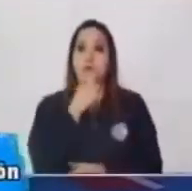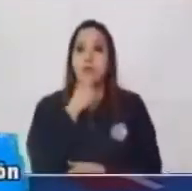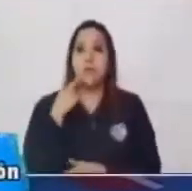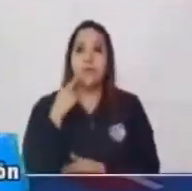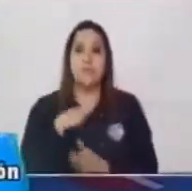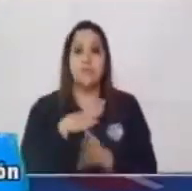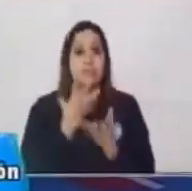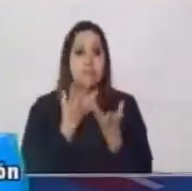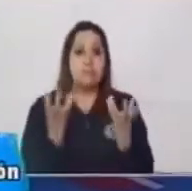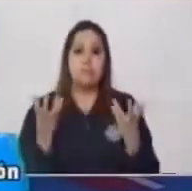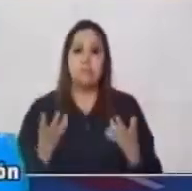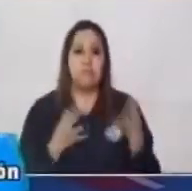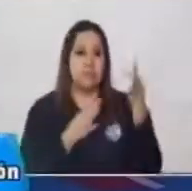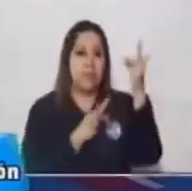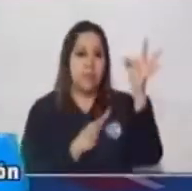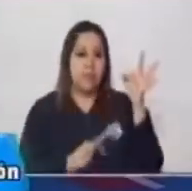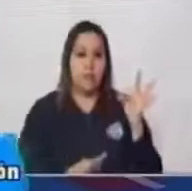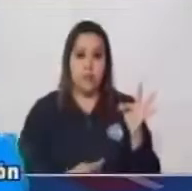sujeto